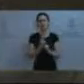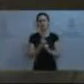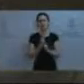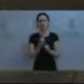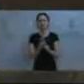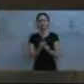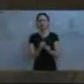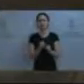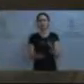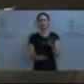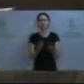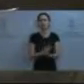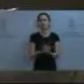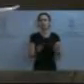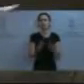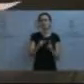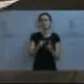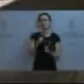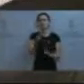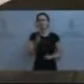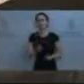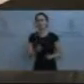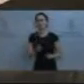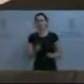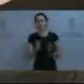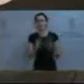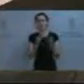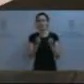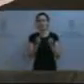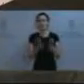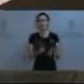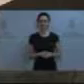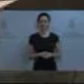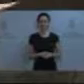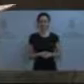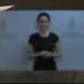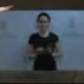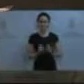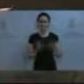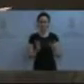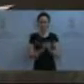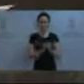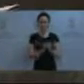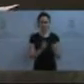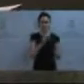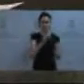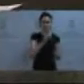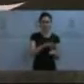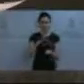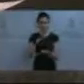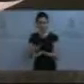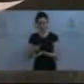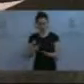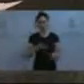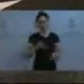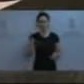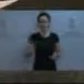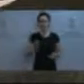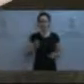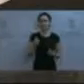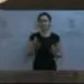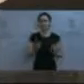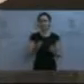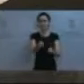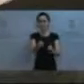otros 17 más 2 dispositivos. En las 2 reuniones mantenidas con los alcaldes, la mención que se